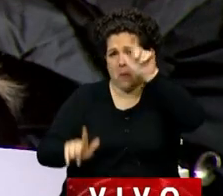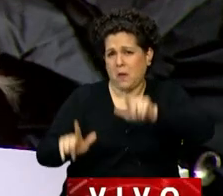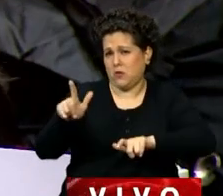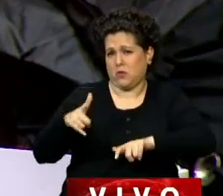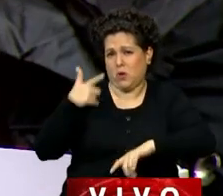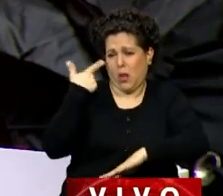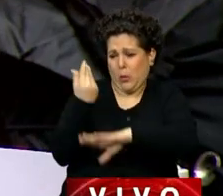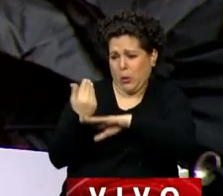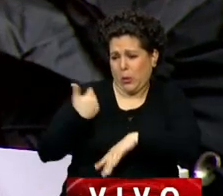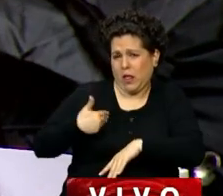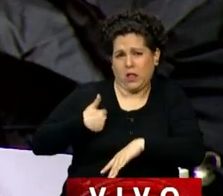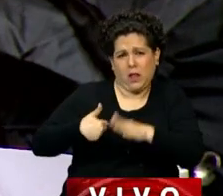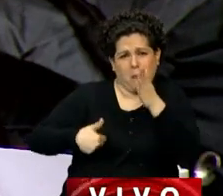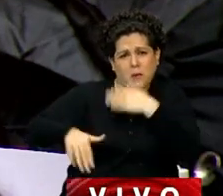pobreza,